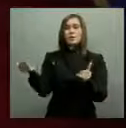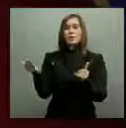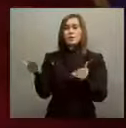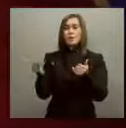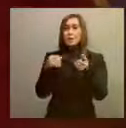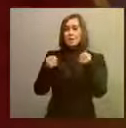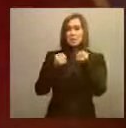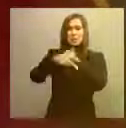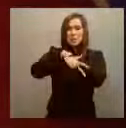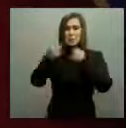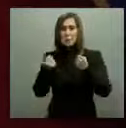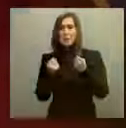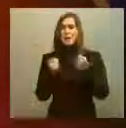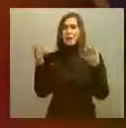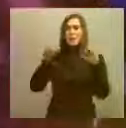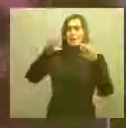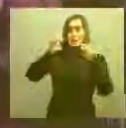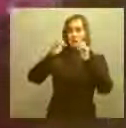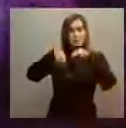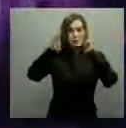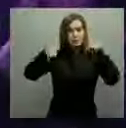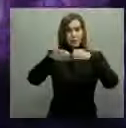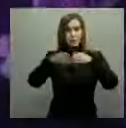influir en la justicia y en el Ministerio Público.